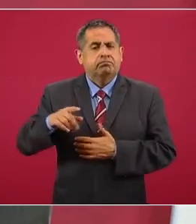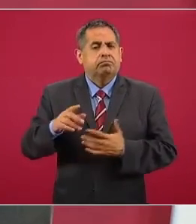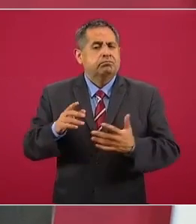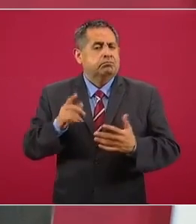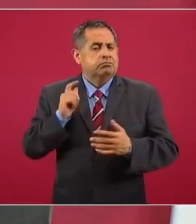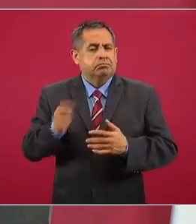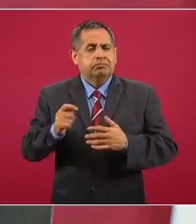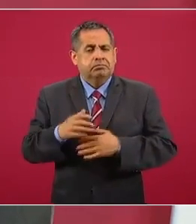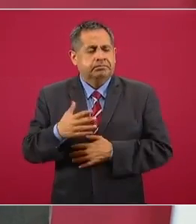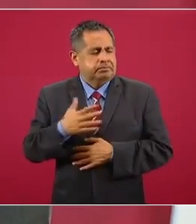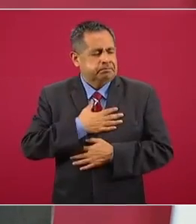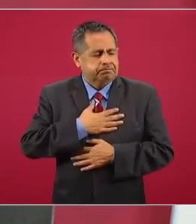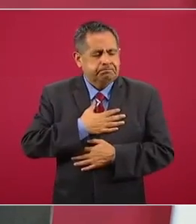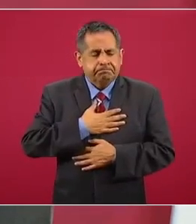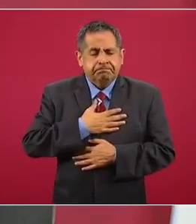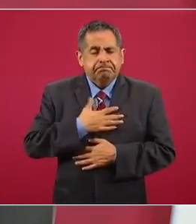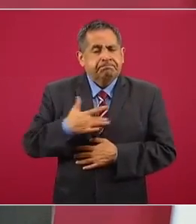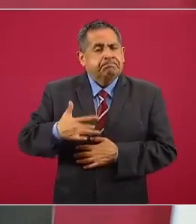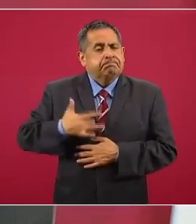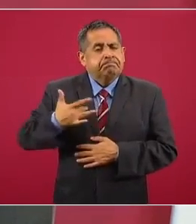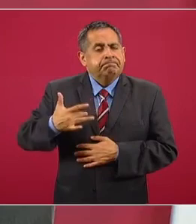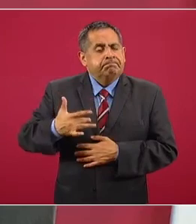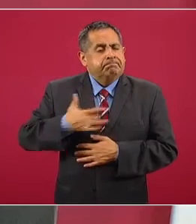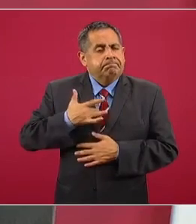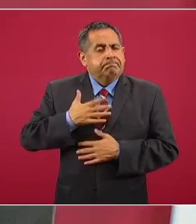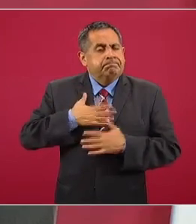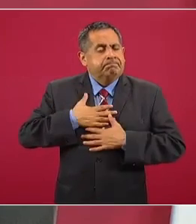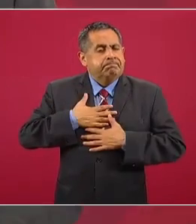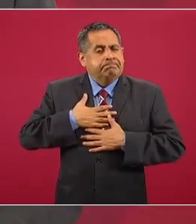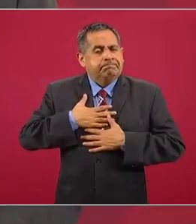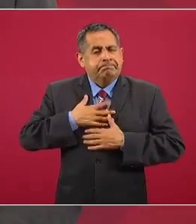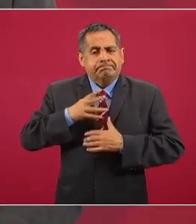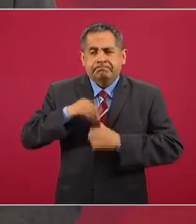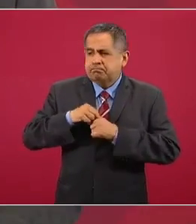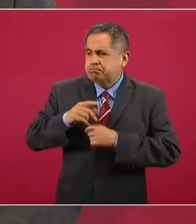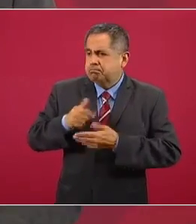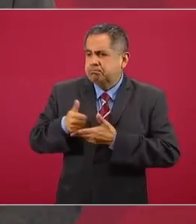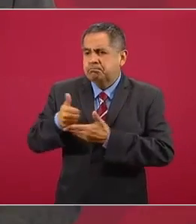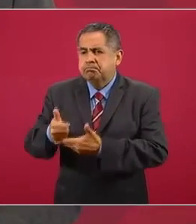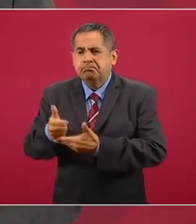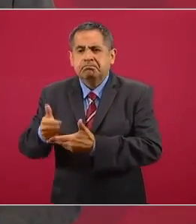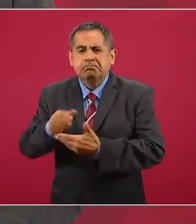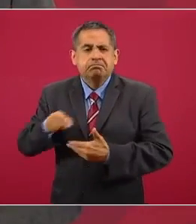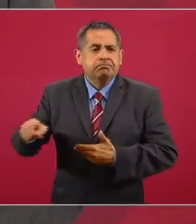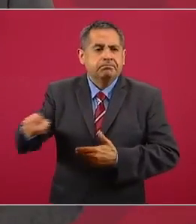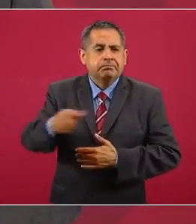produce una satisfacción, el ayudar a los demás,